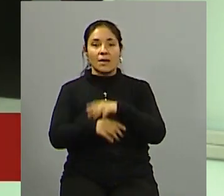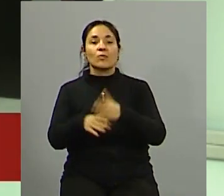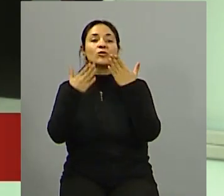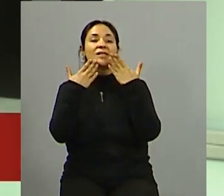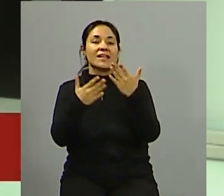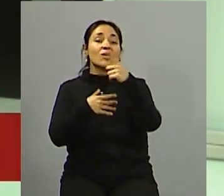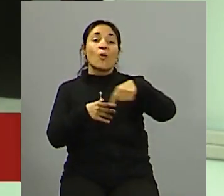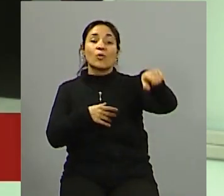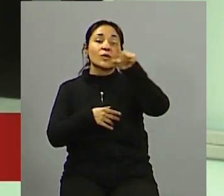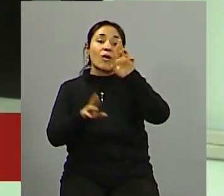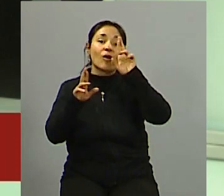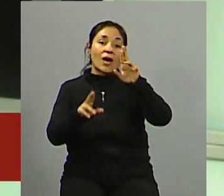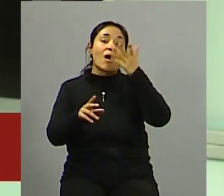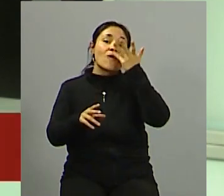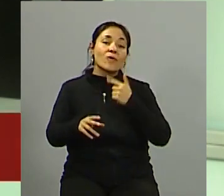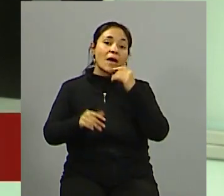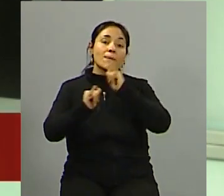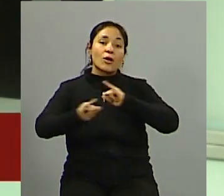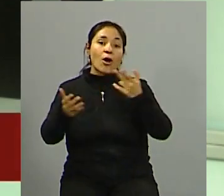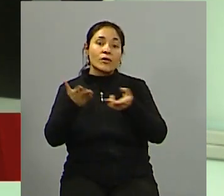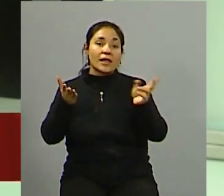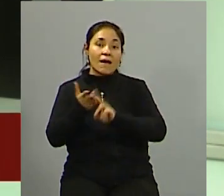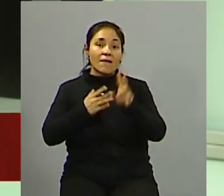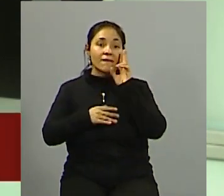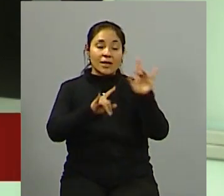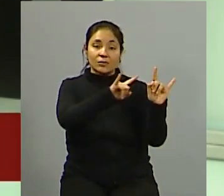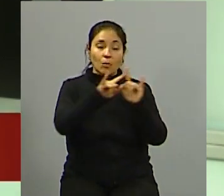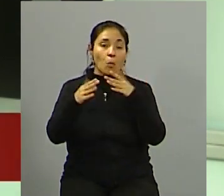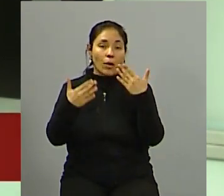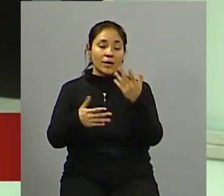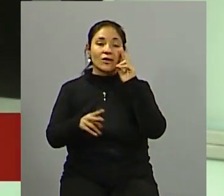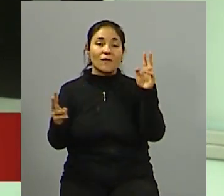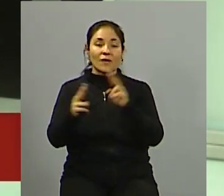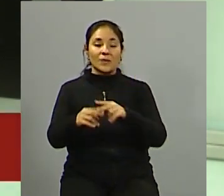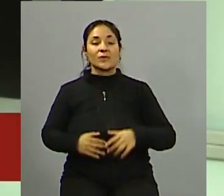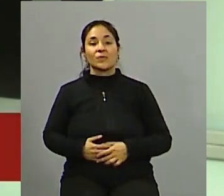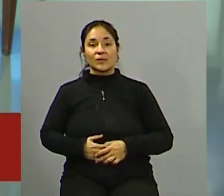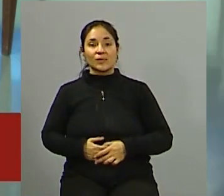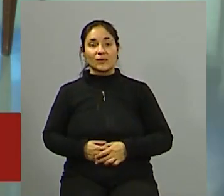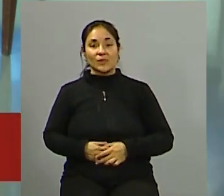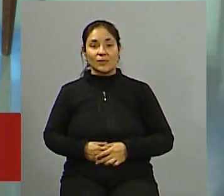lo pueden volver a ver en nuestro canal de YouTube de Unidiversidad. Será hasta la próxima. Muchas gracias.